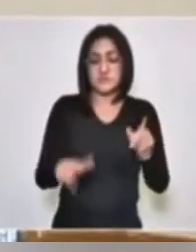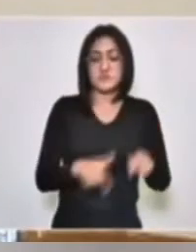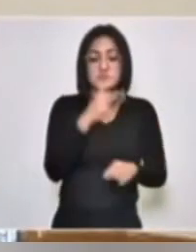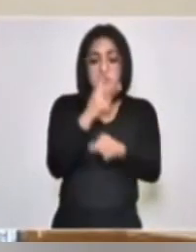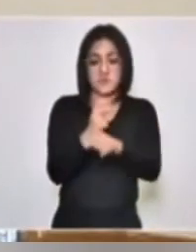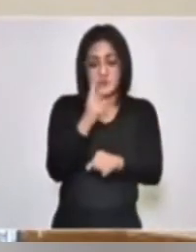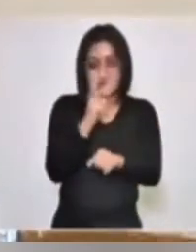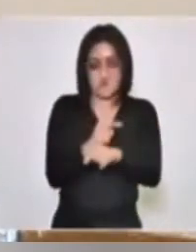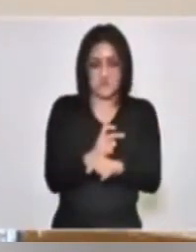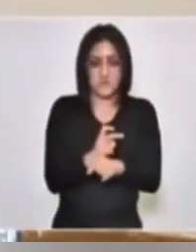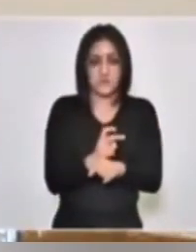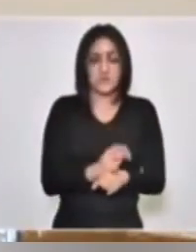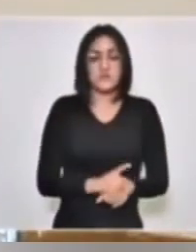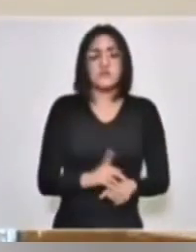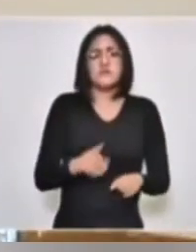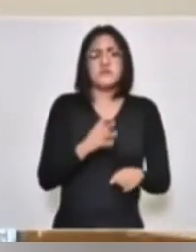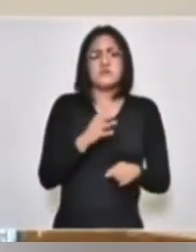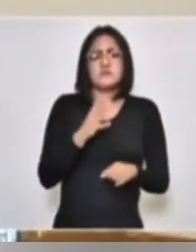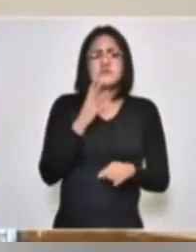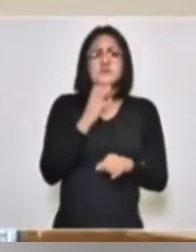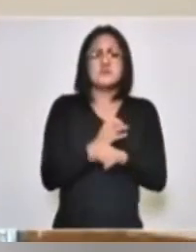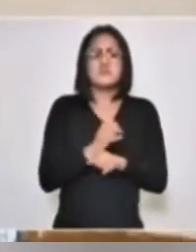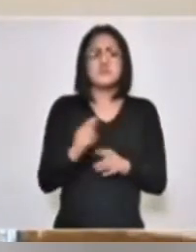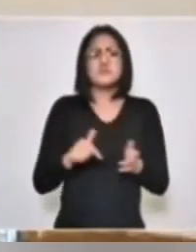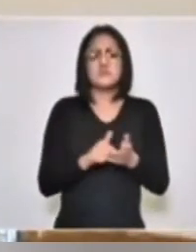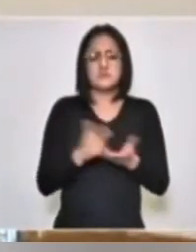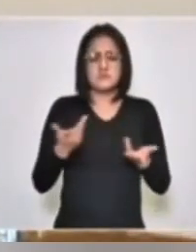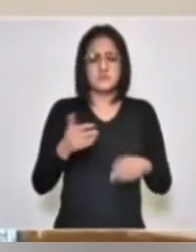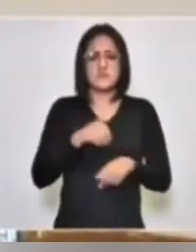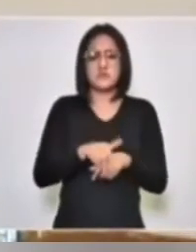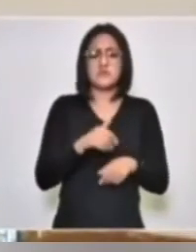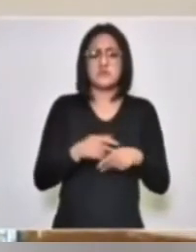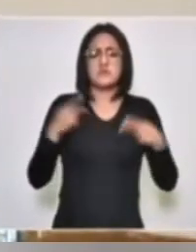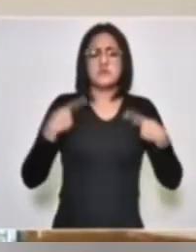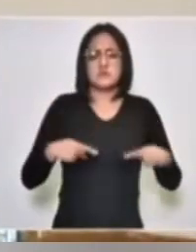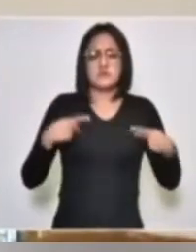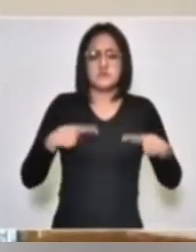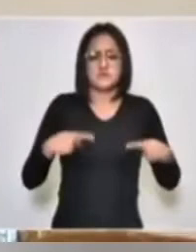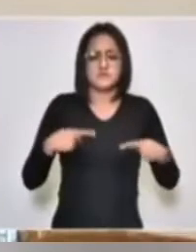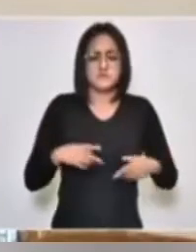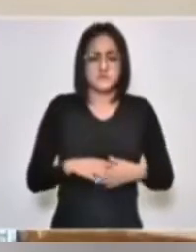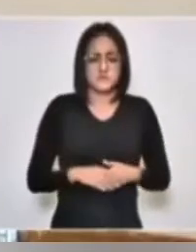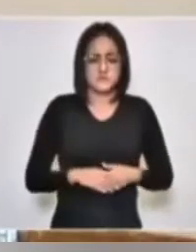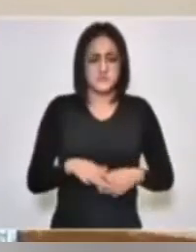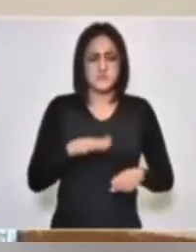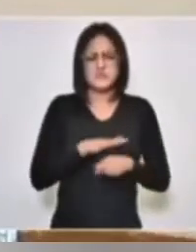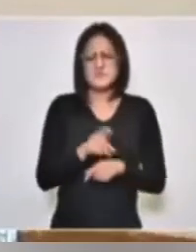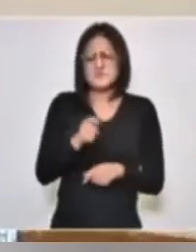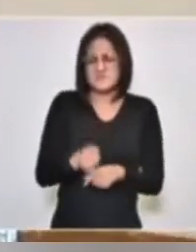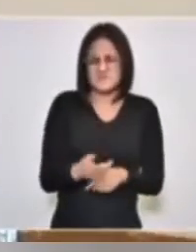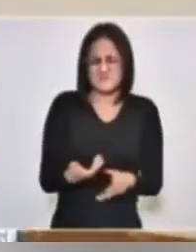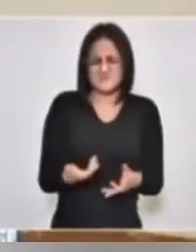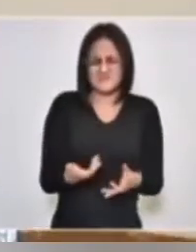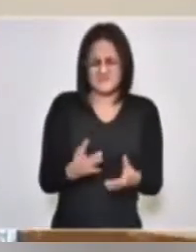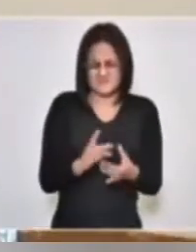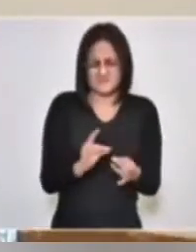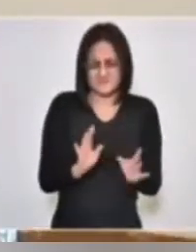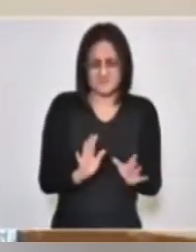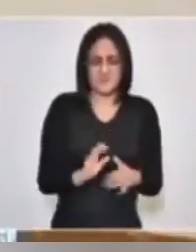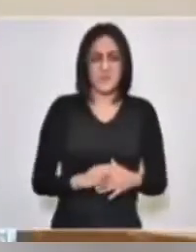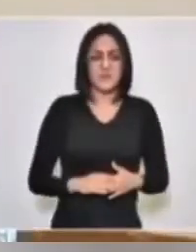segunda, la cuarta zona conurbada en cuanto al número de habitantes. ¿Qué significa esto? A ver, es que hay que